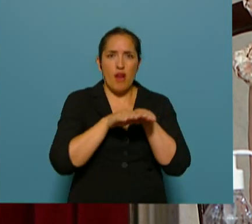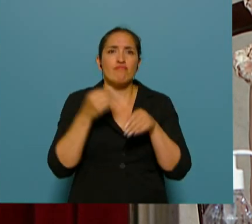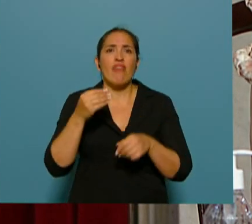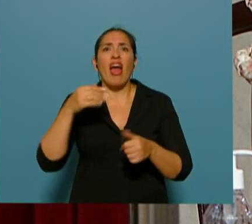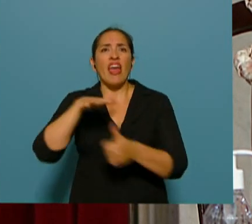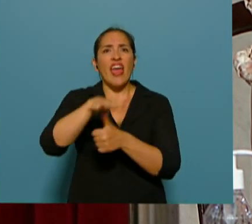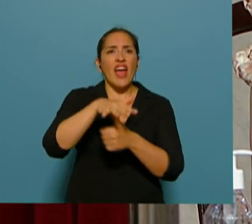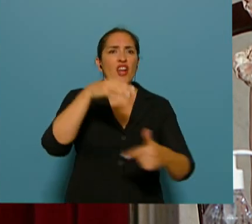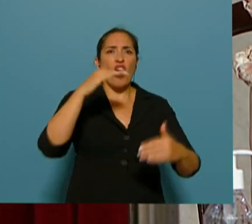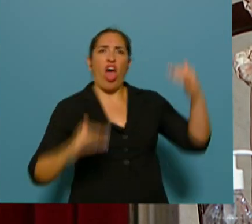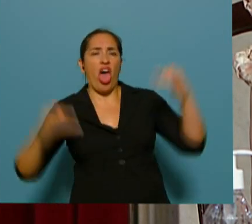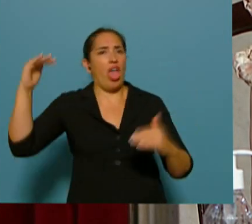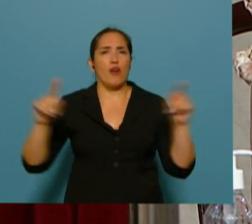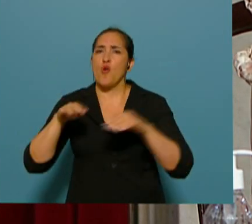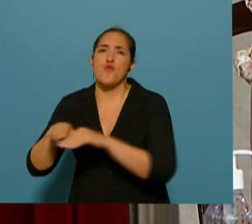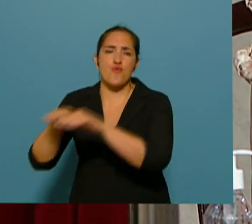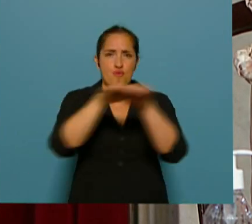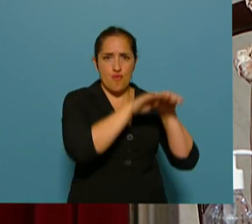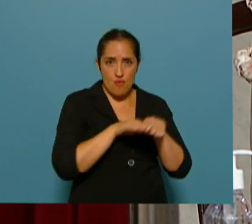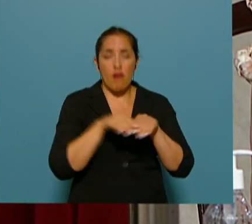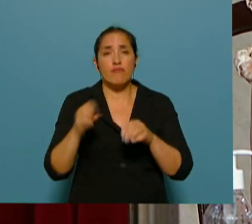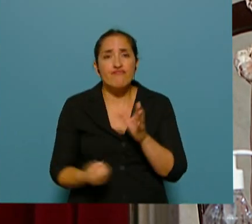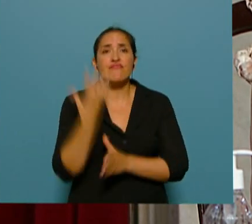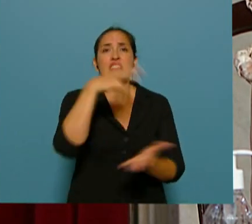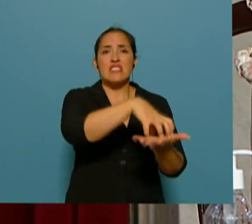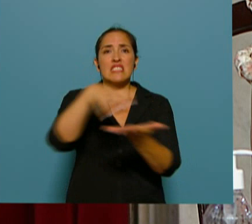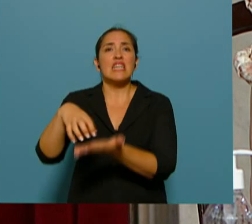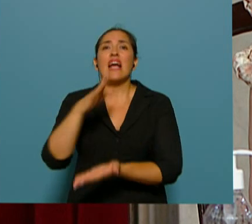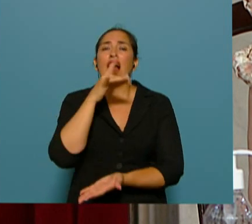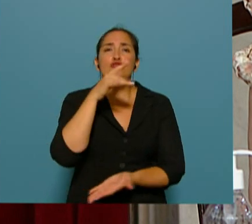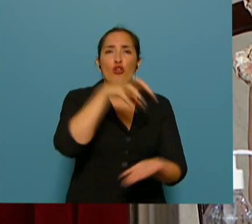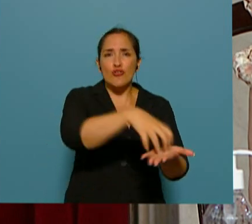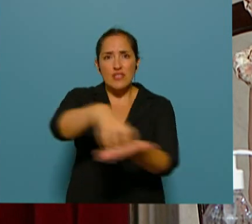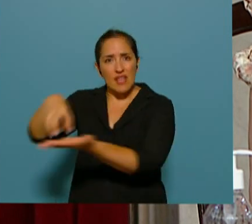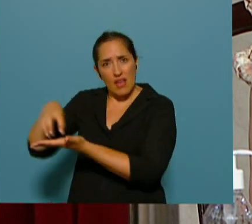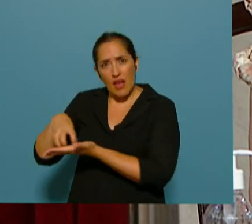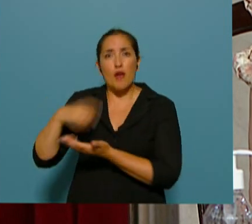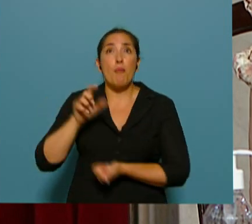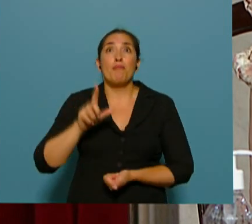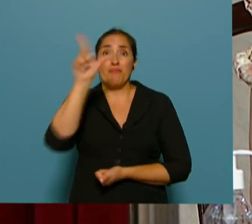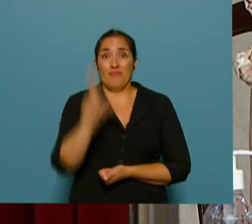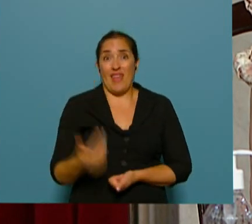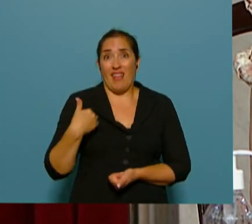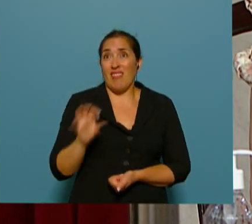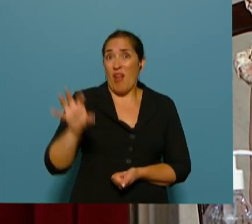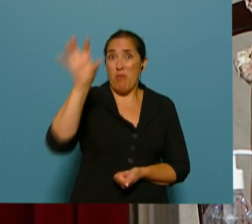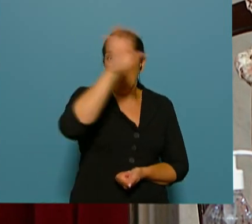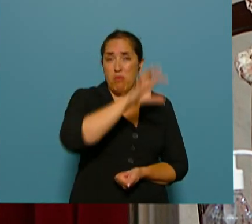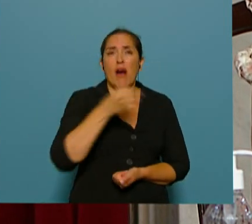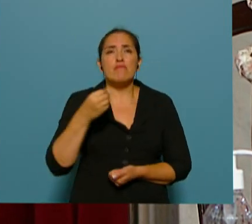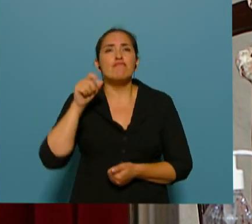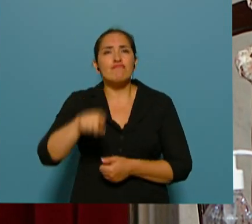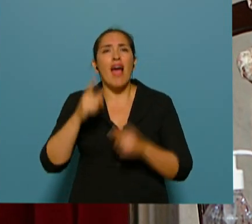género. Iniciaremos la construcción de 14 centros territoriales en distintas provincias del país para